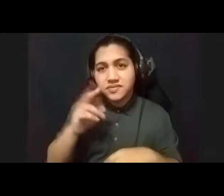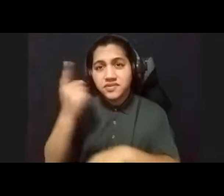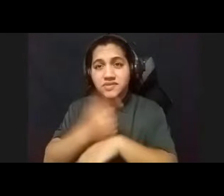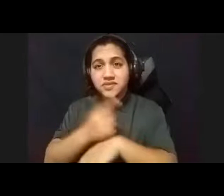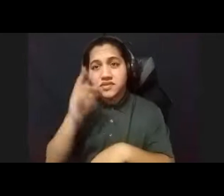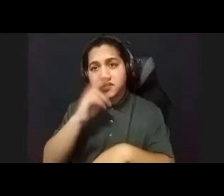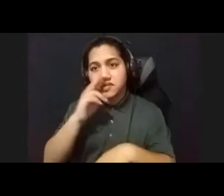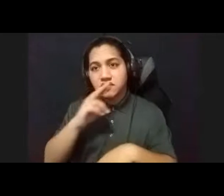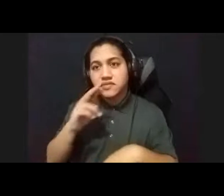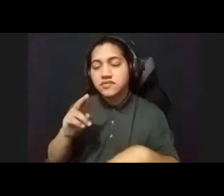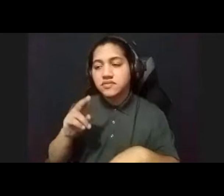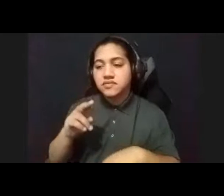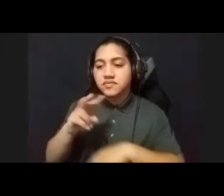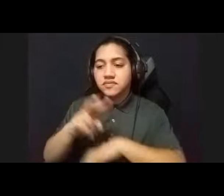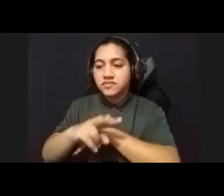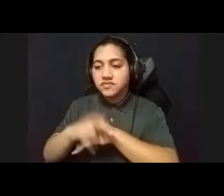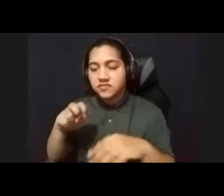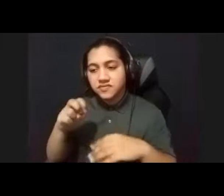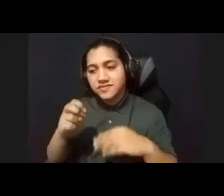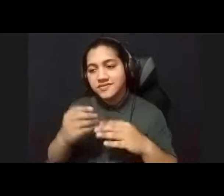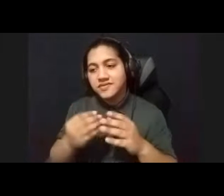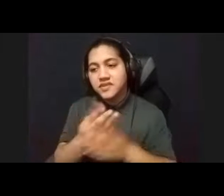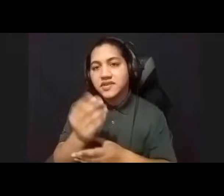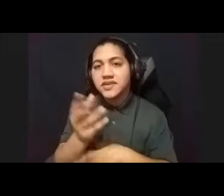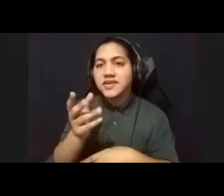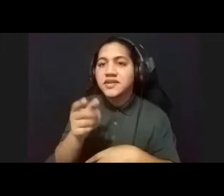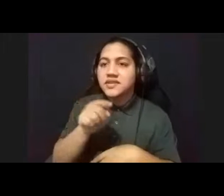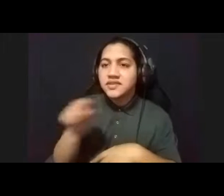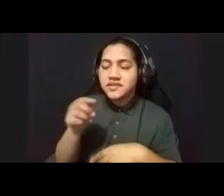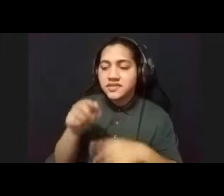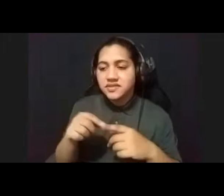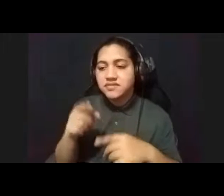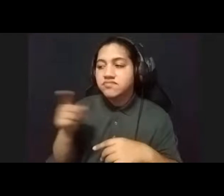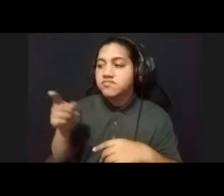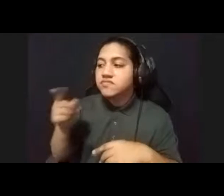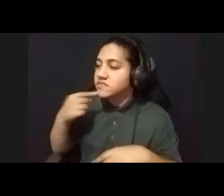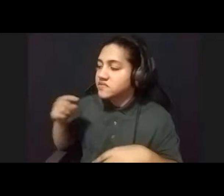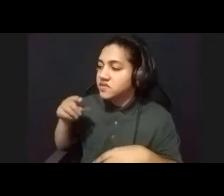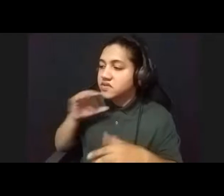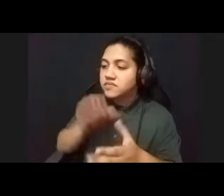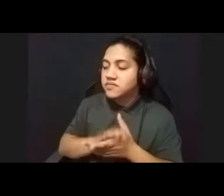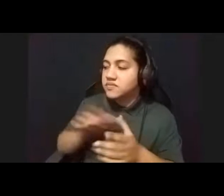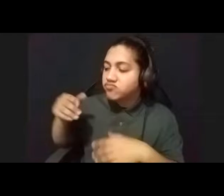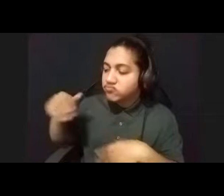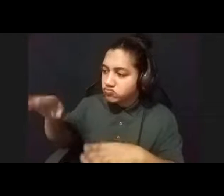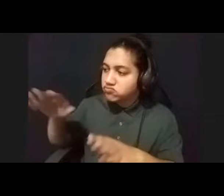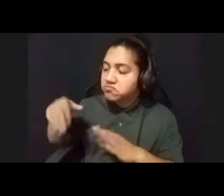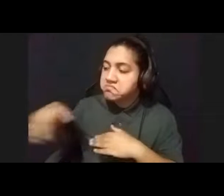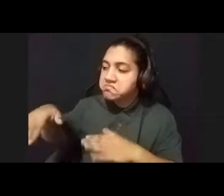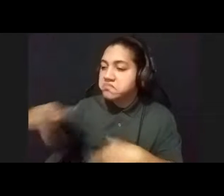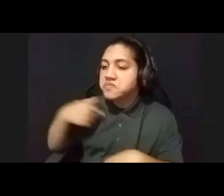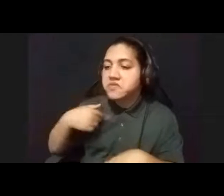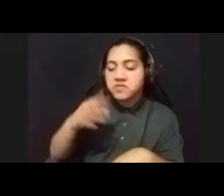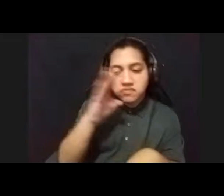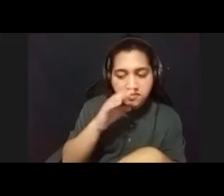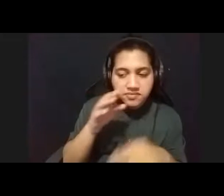dijo que iba a robar un poco de trigo y le dijo a su esposa que se fuera a dar un paseo en lo que él buscaba comida para ambos.